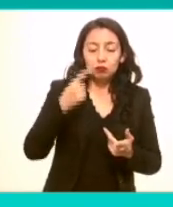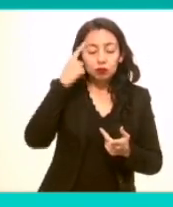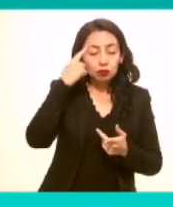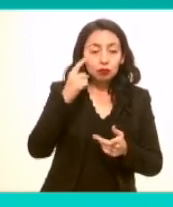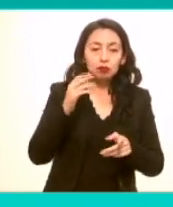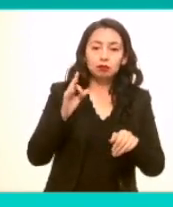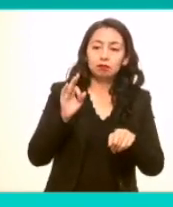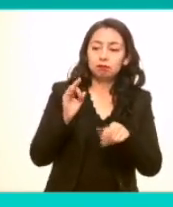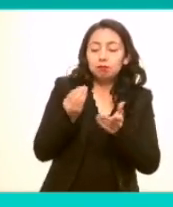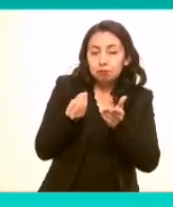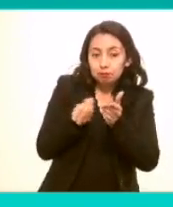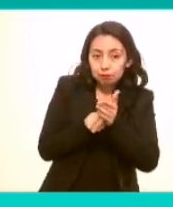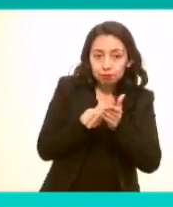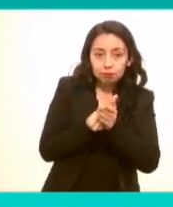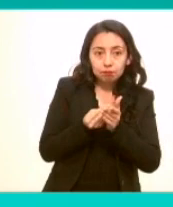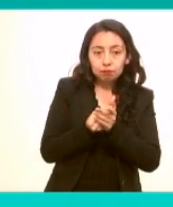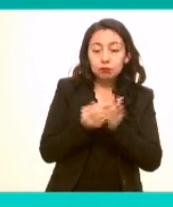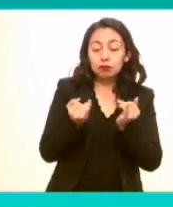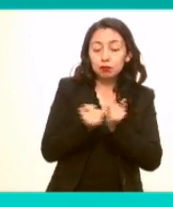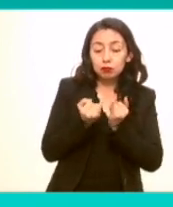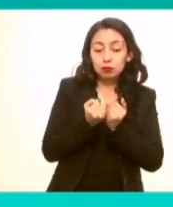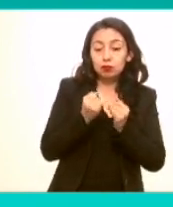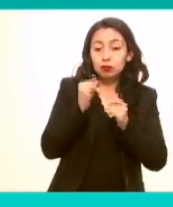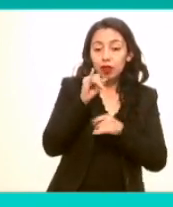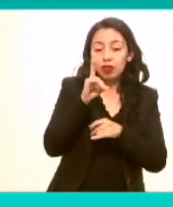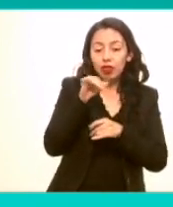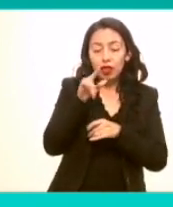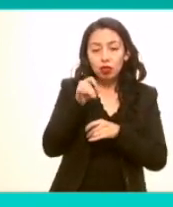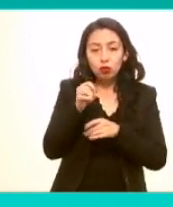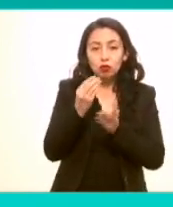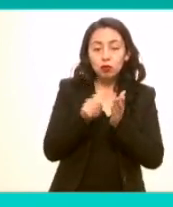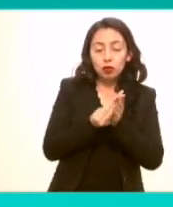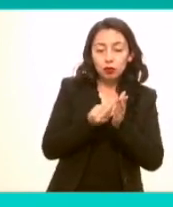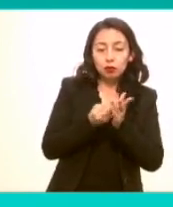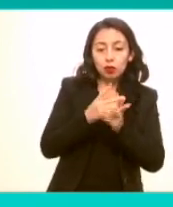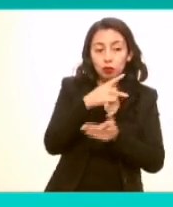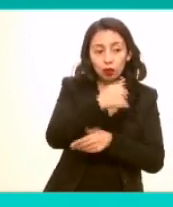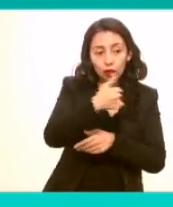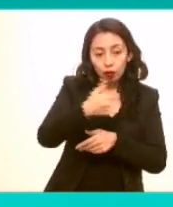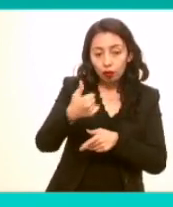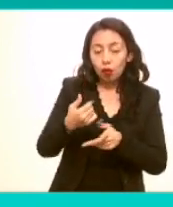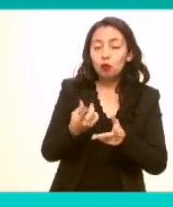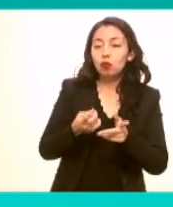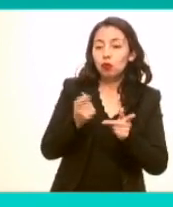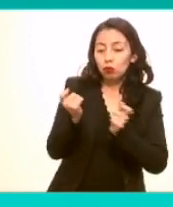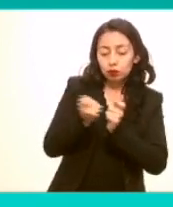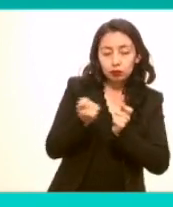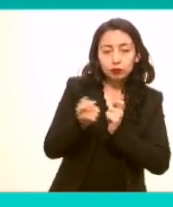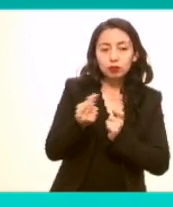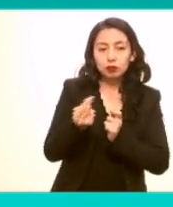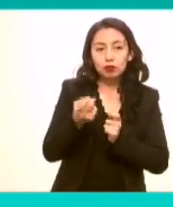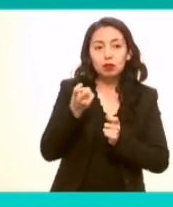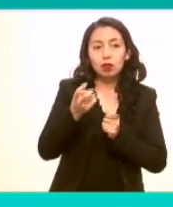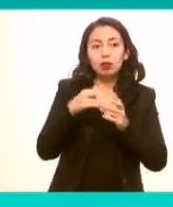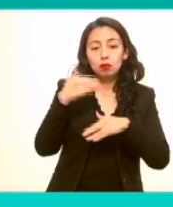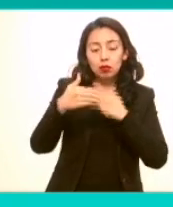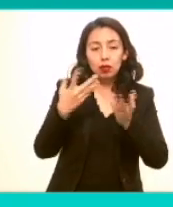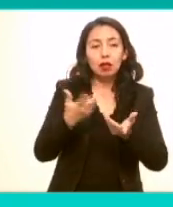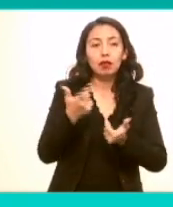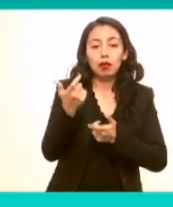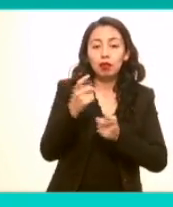privacidad y la correcta gestión de los datos personales pues más marcarán el desarrollo económico y